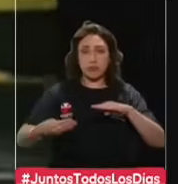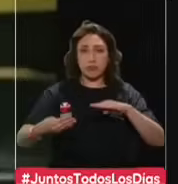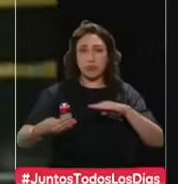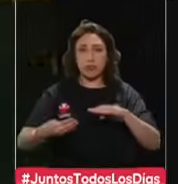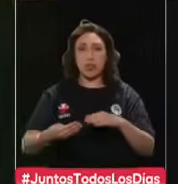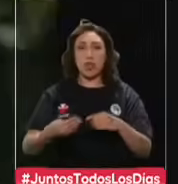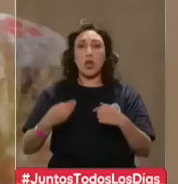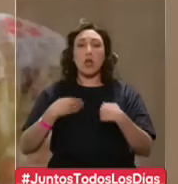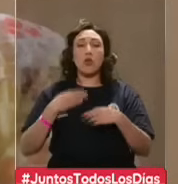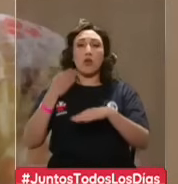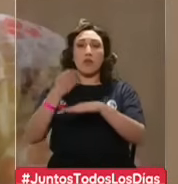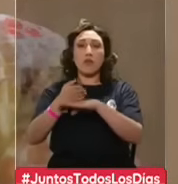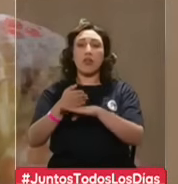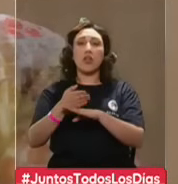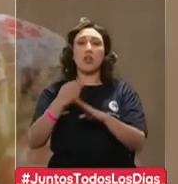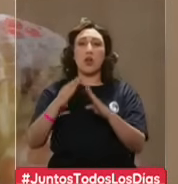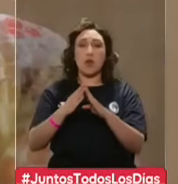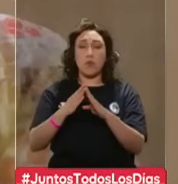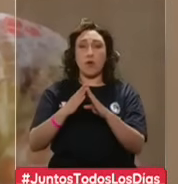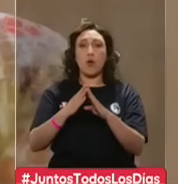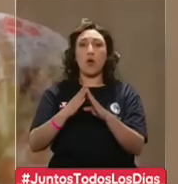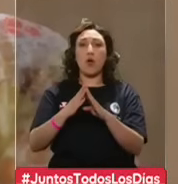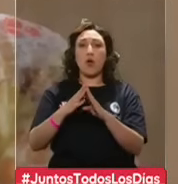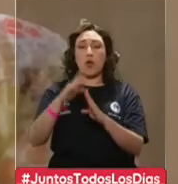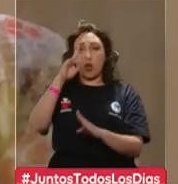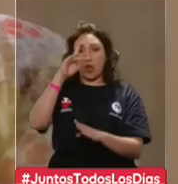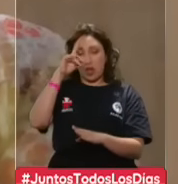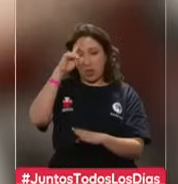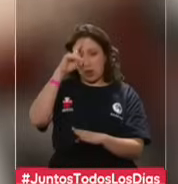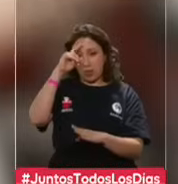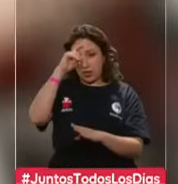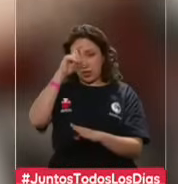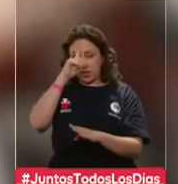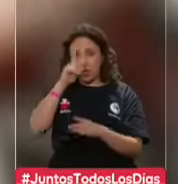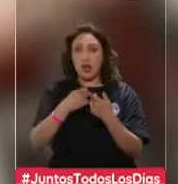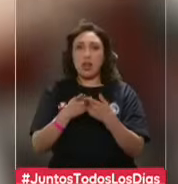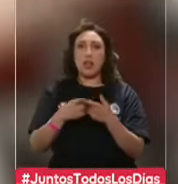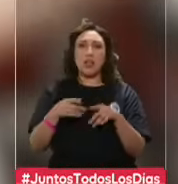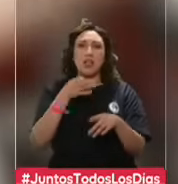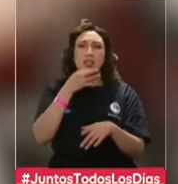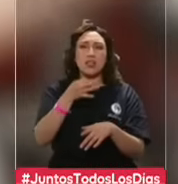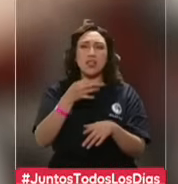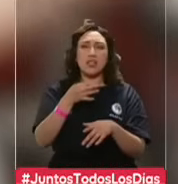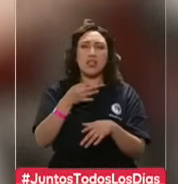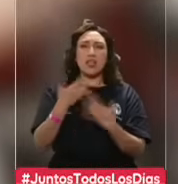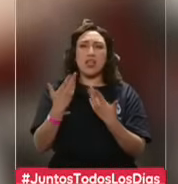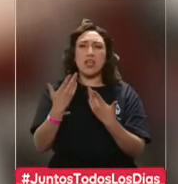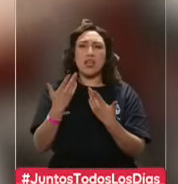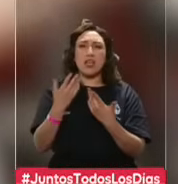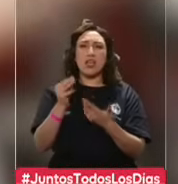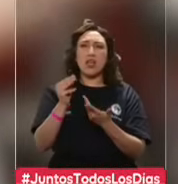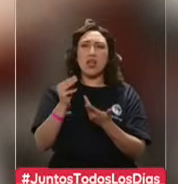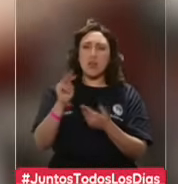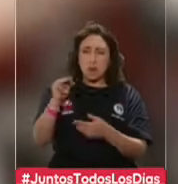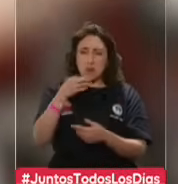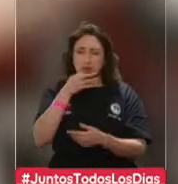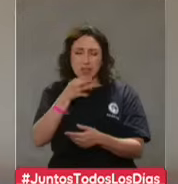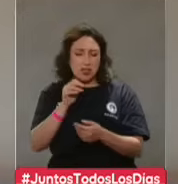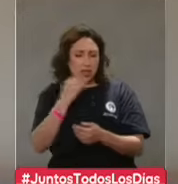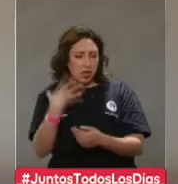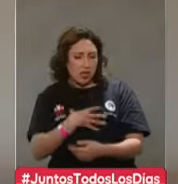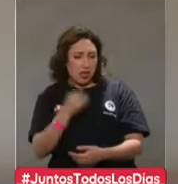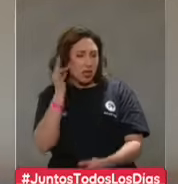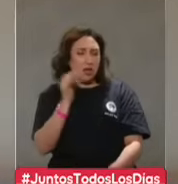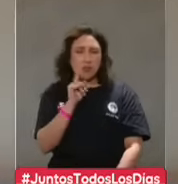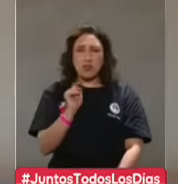Estando en el hospital la Jennifer, y lo primero que ella me dice, mamá, ¿qué voy a hacer sin mi manito? O sea, con ella vivimos un